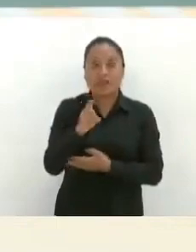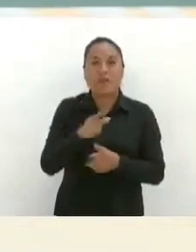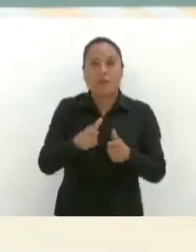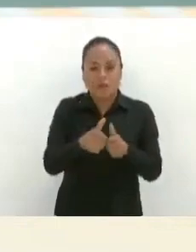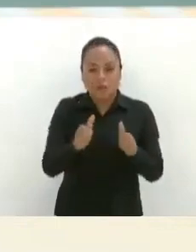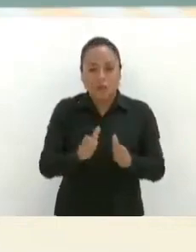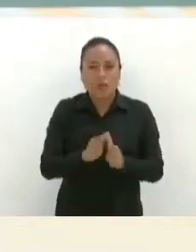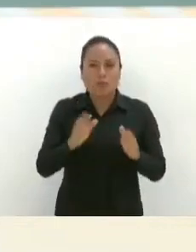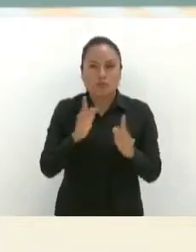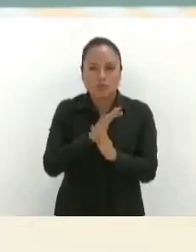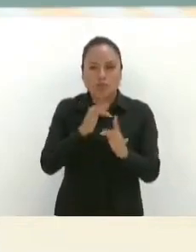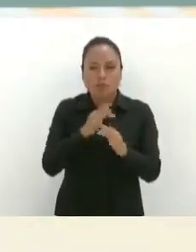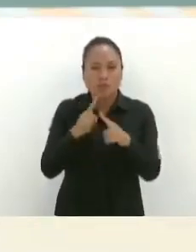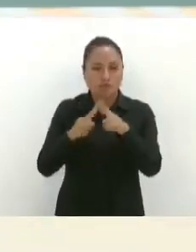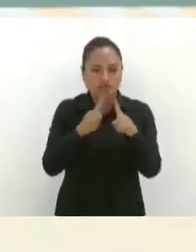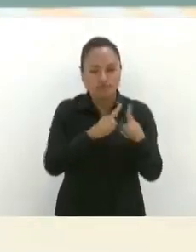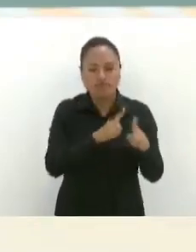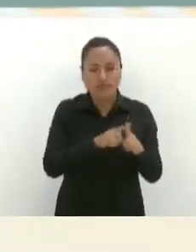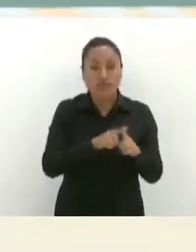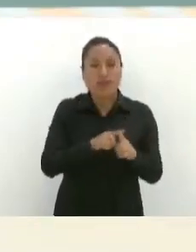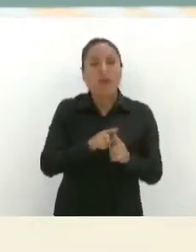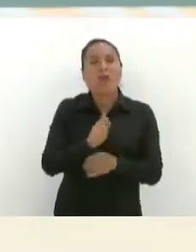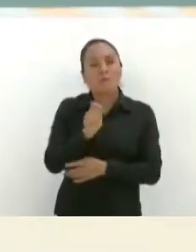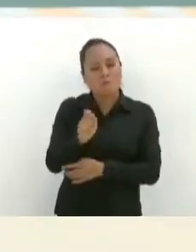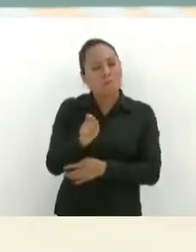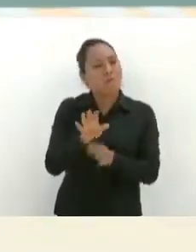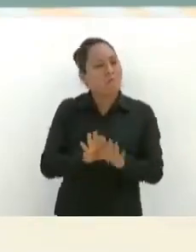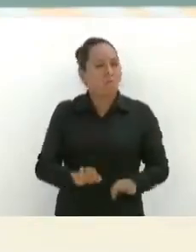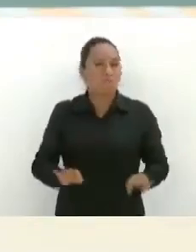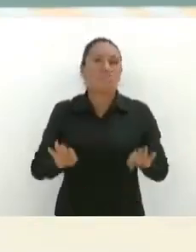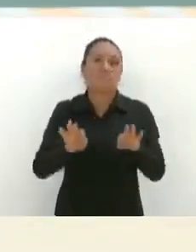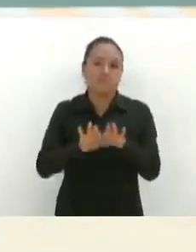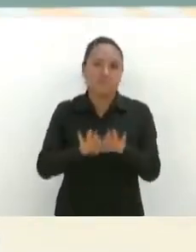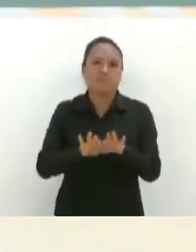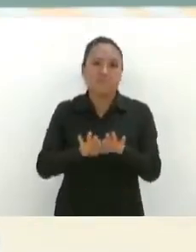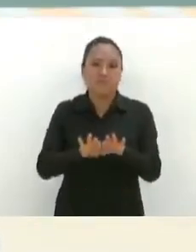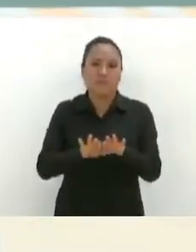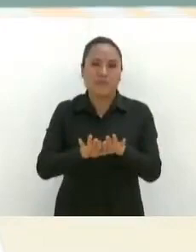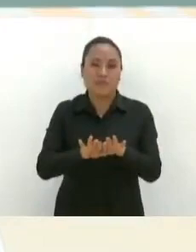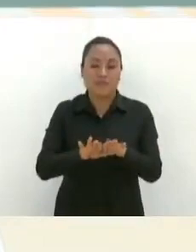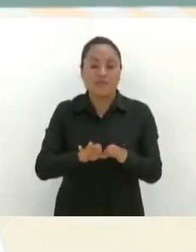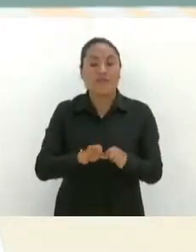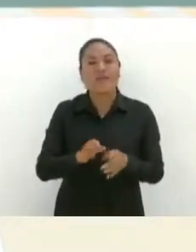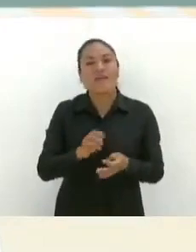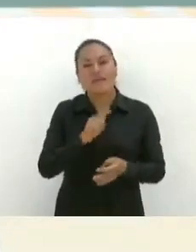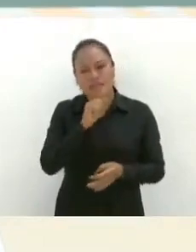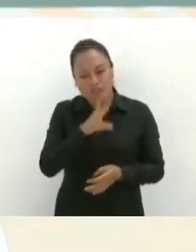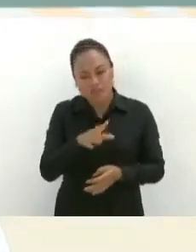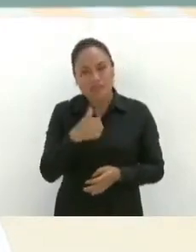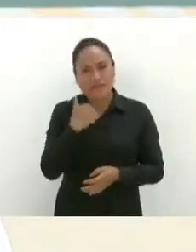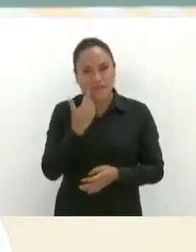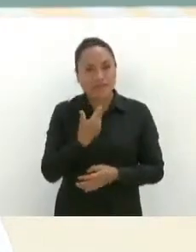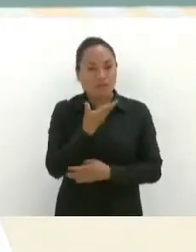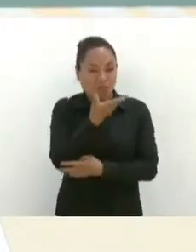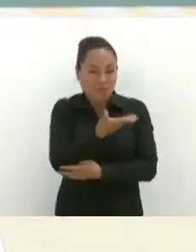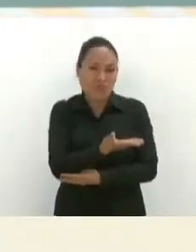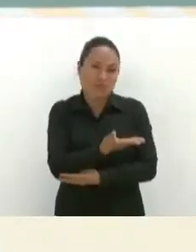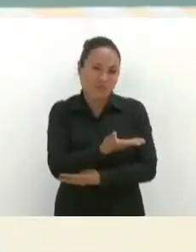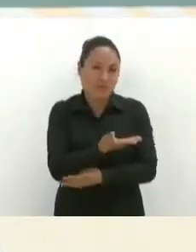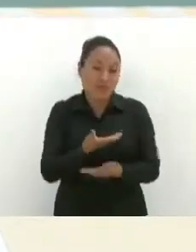cual Es muy significativo También Quiero aprovechar Para seguir pidiendo